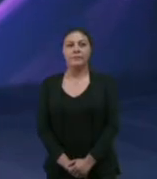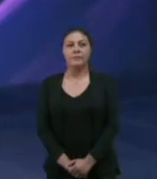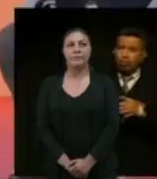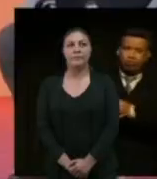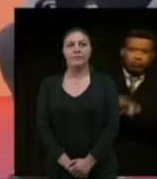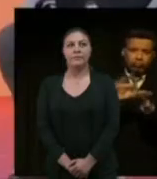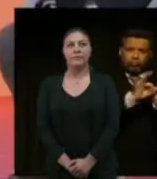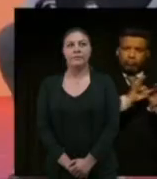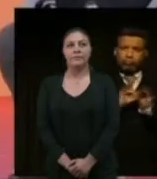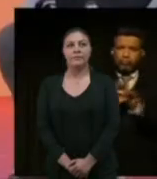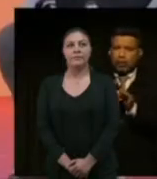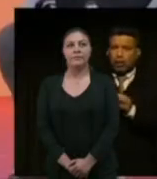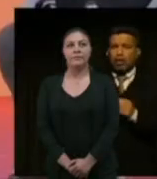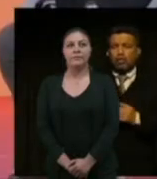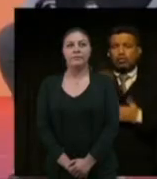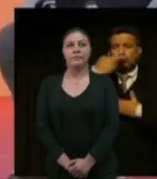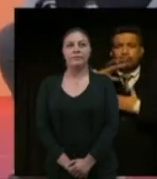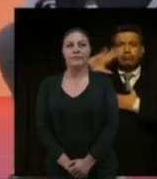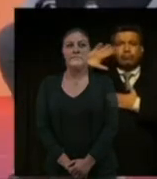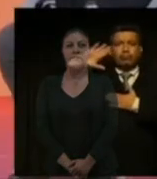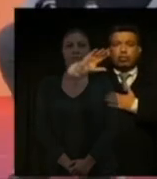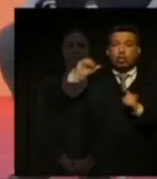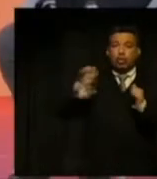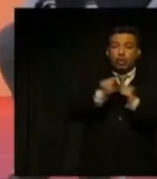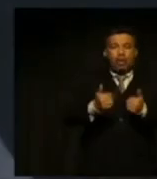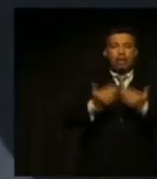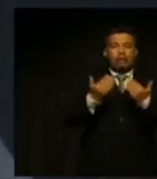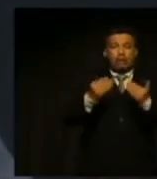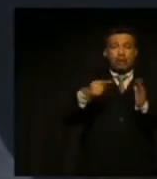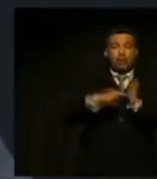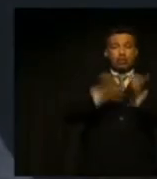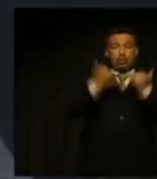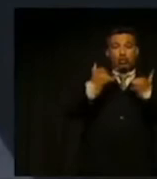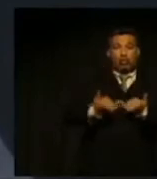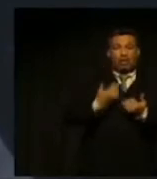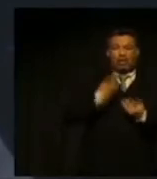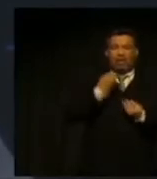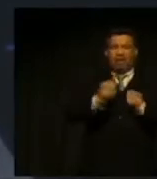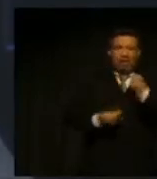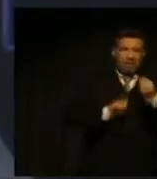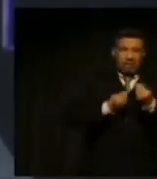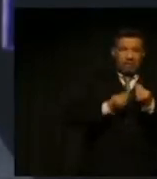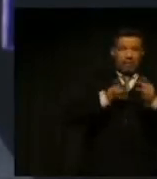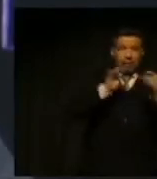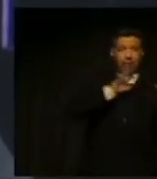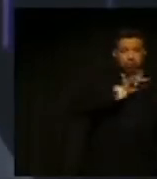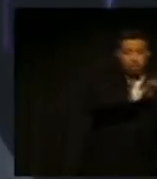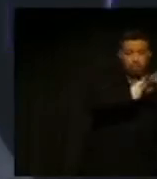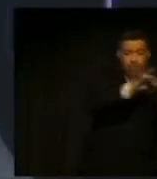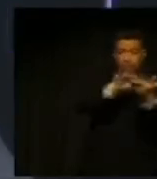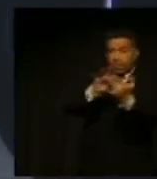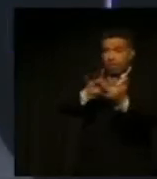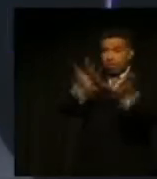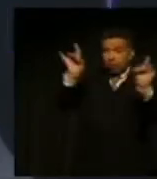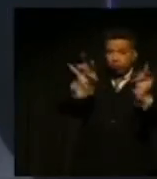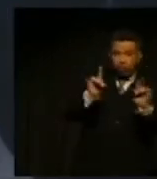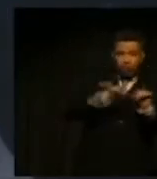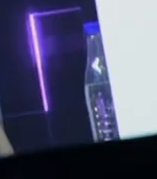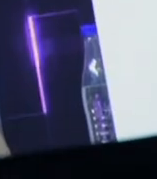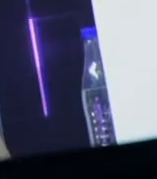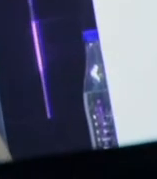de tecnología estamos comprometidos con los emprendedores de colombia lo que estamos haciendo en conectividad también